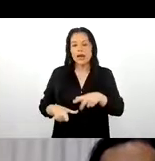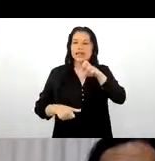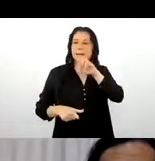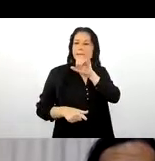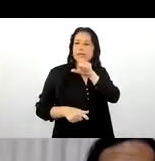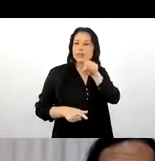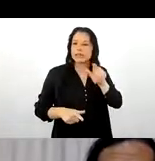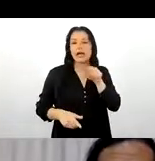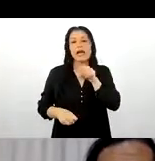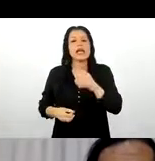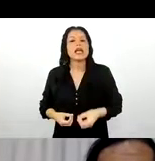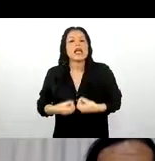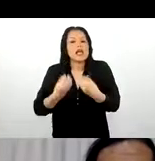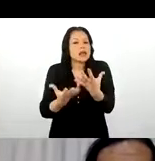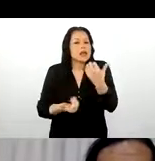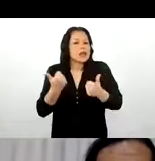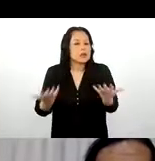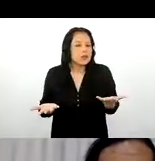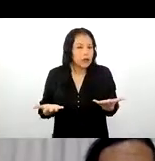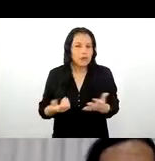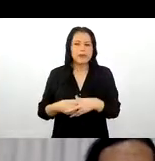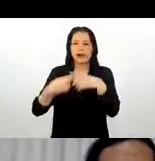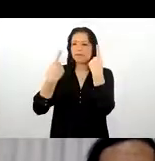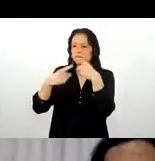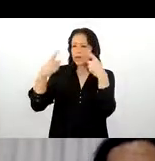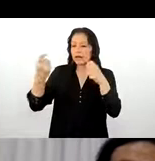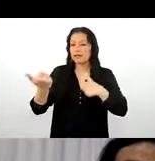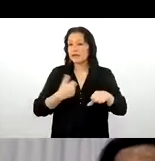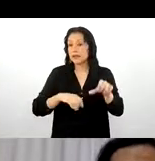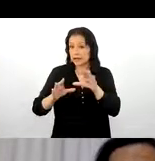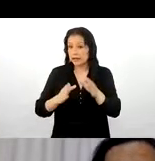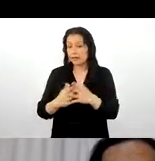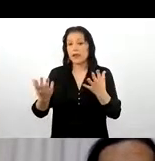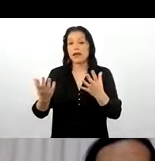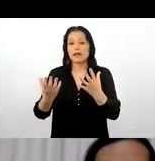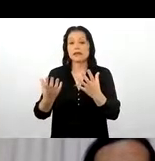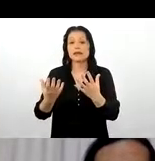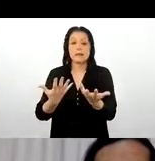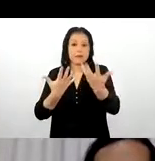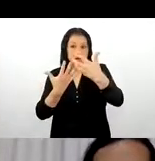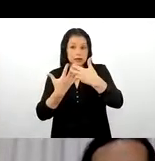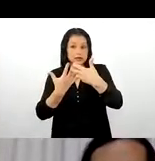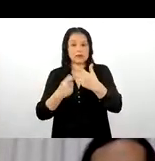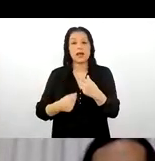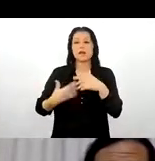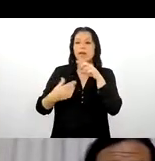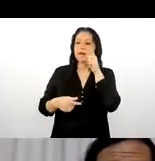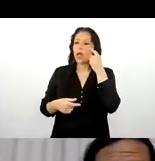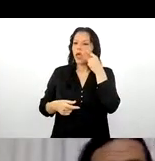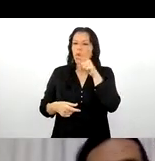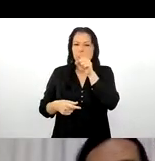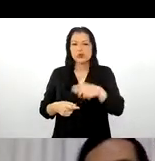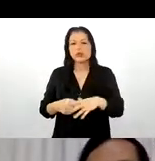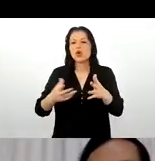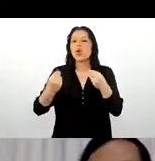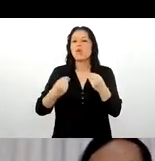que ofrecen pues una variedad de actividades que involucra obviamente el poder conocer y apreciar las técnicas de